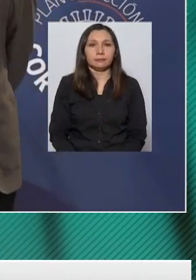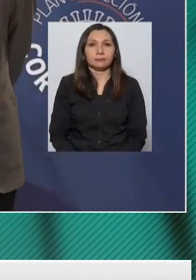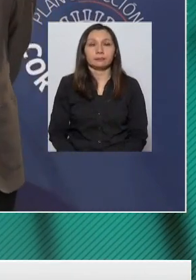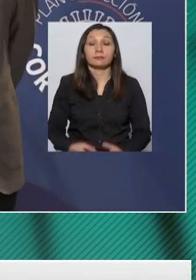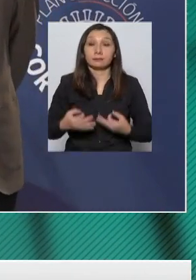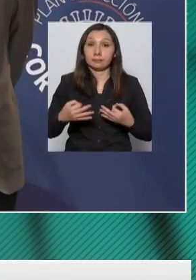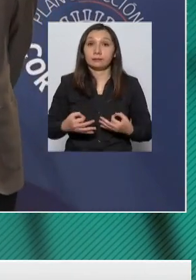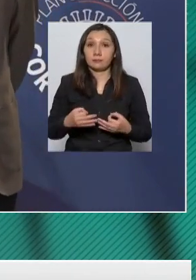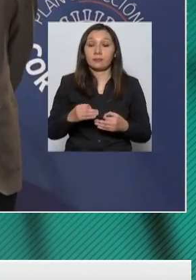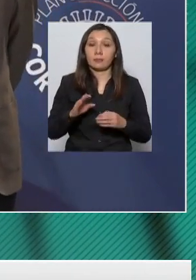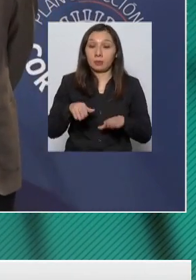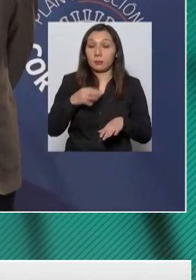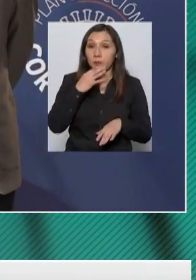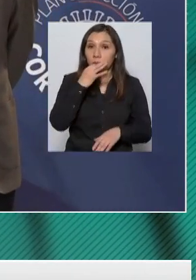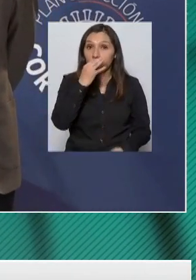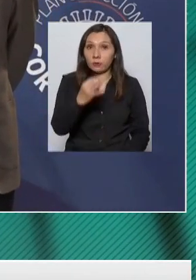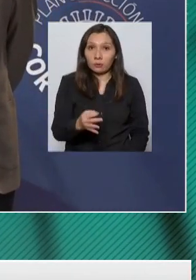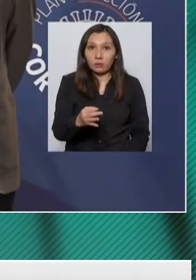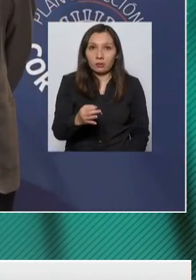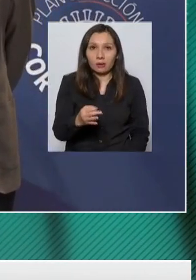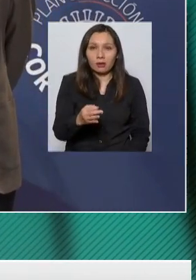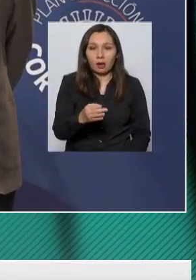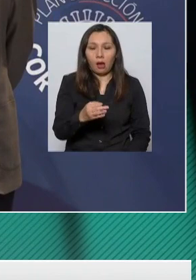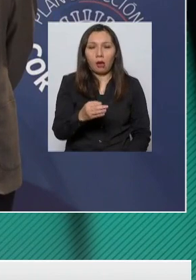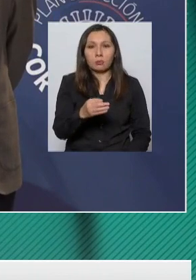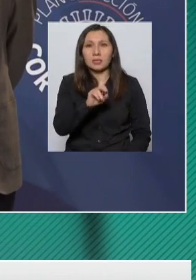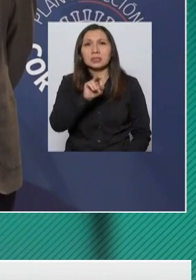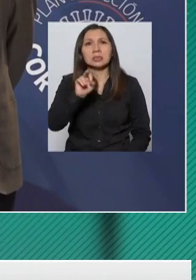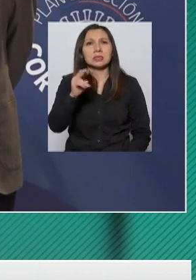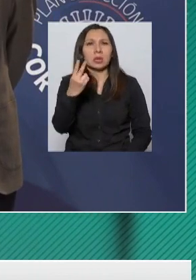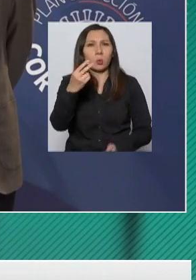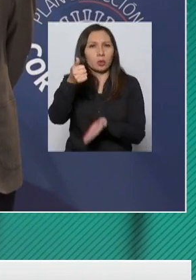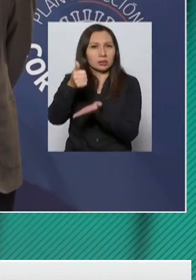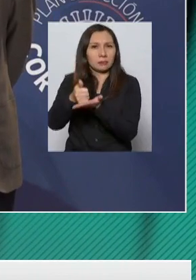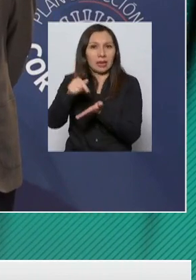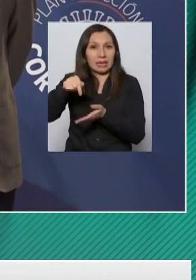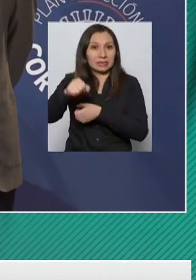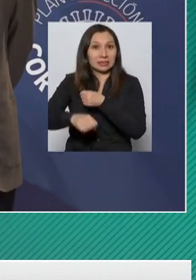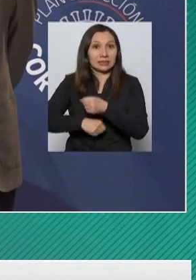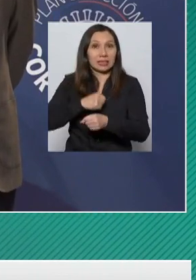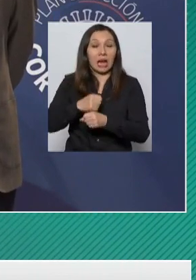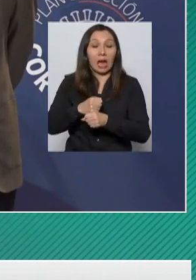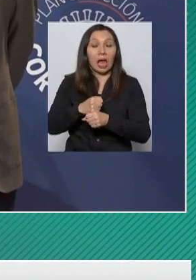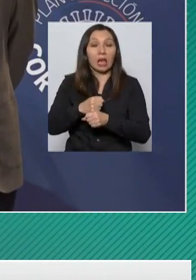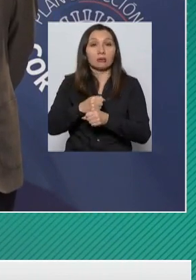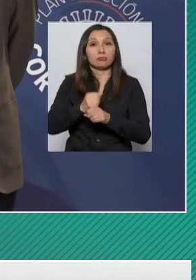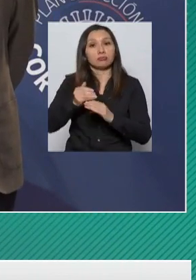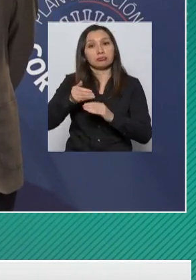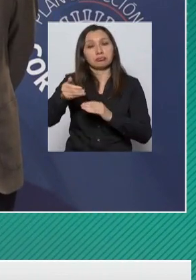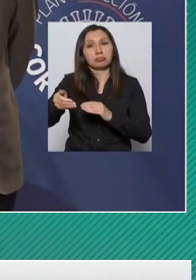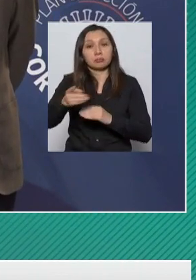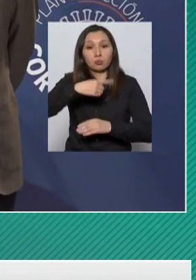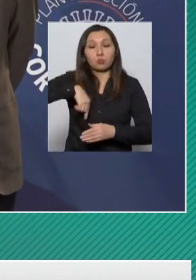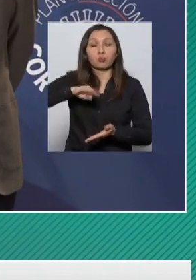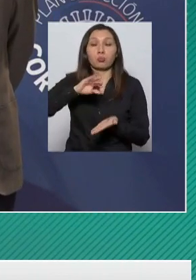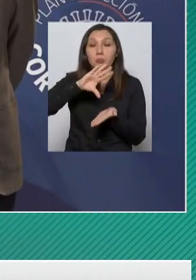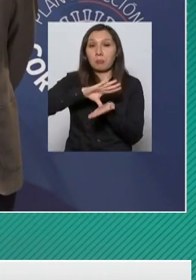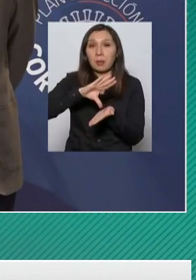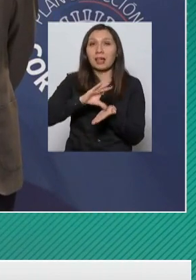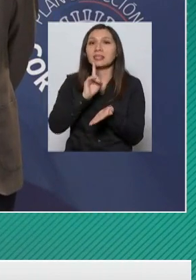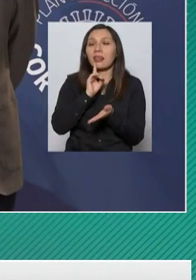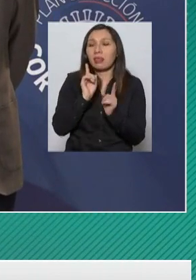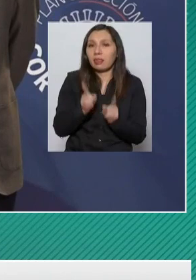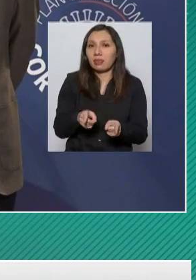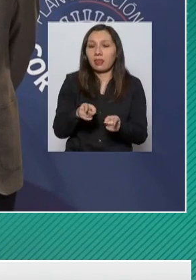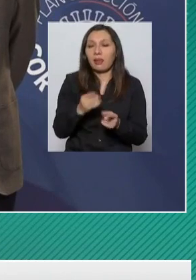efectivamente como se ha señalado durante el segundo semestre de este año nuestro país tiene